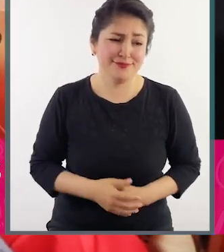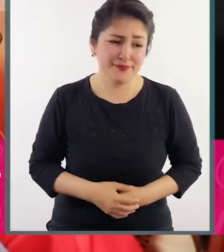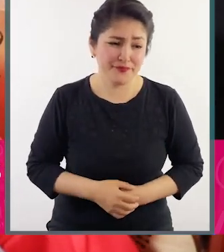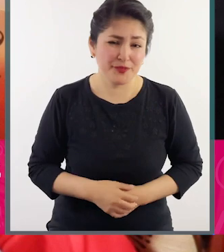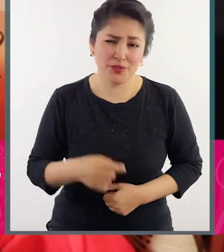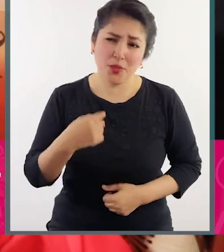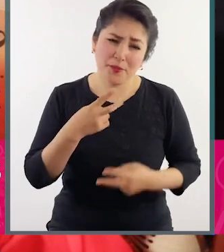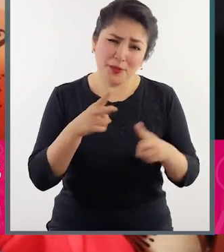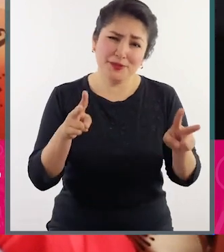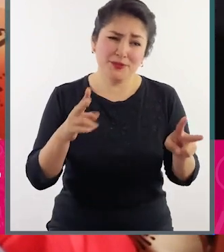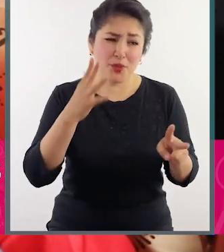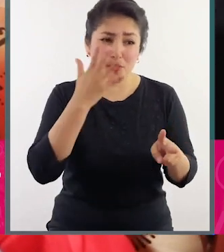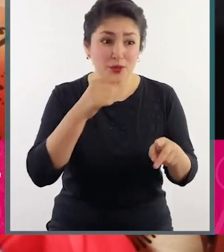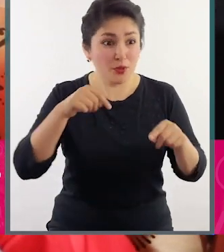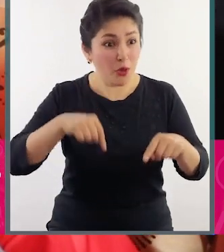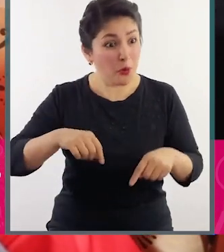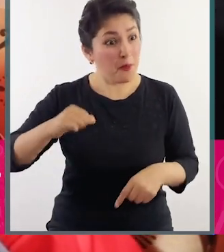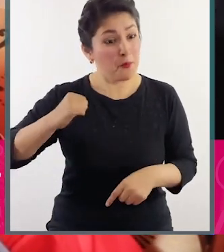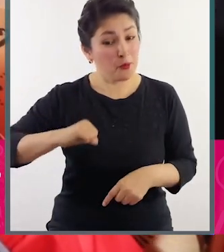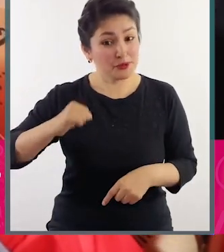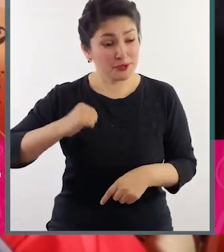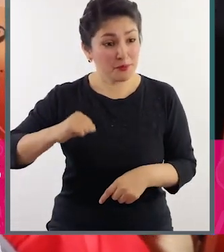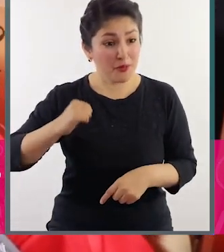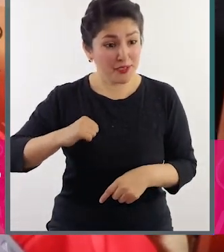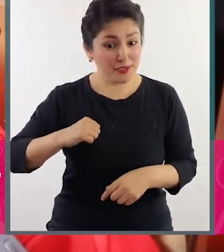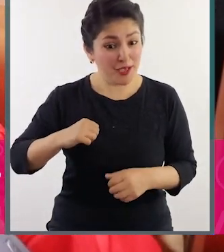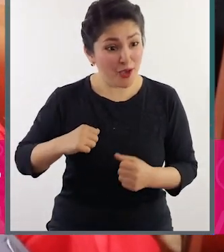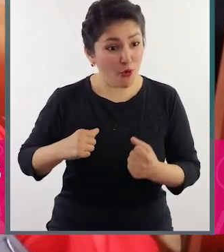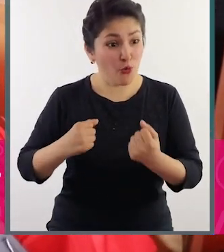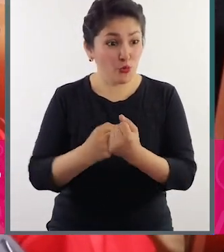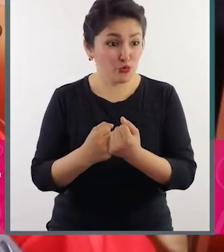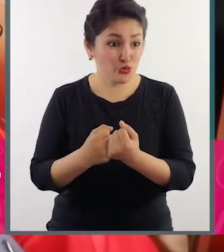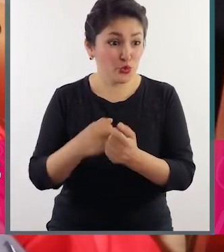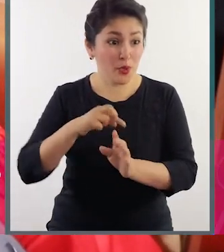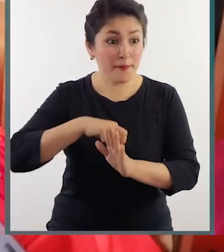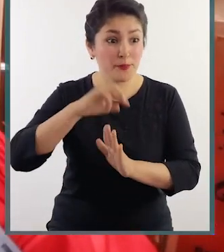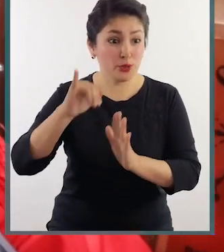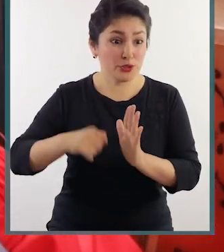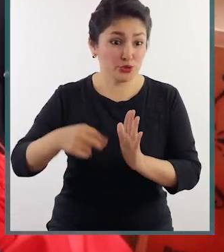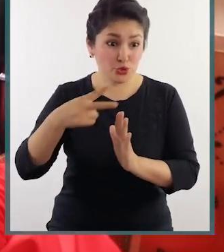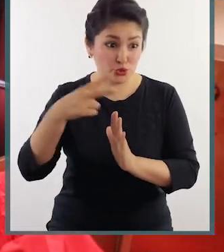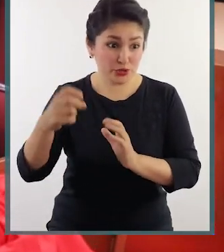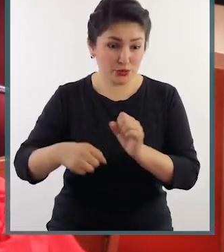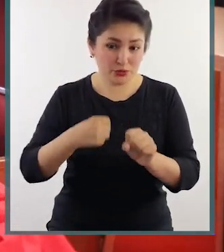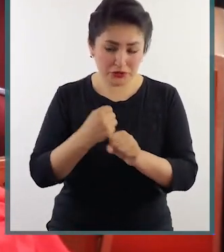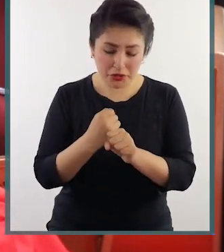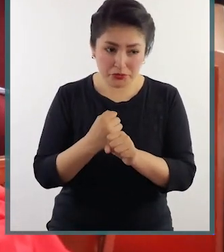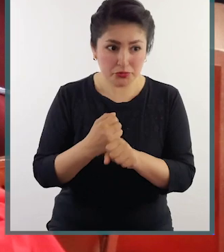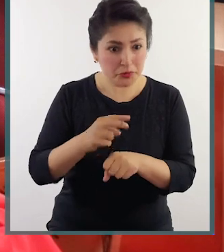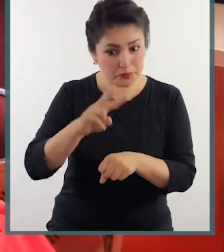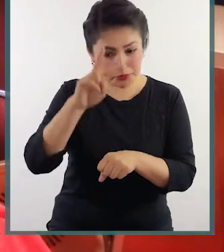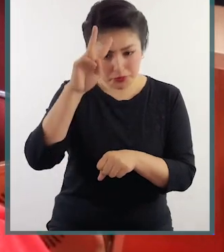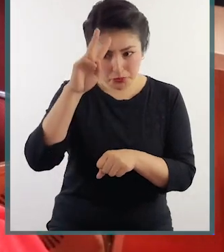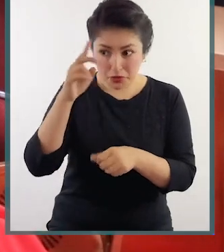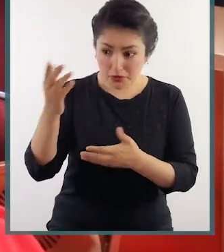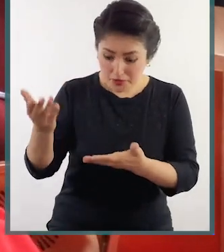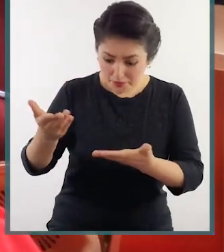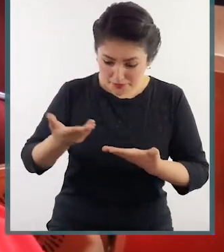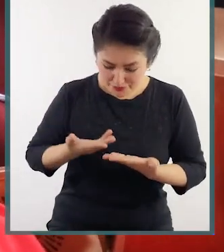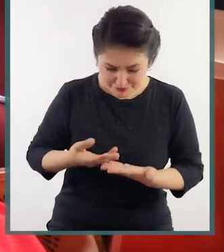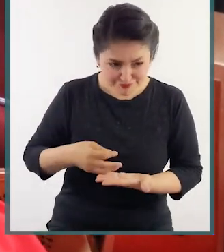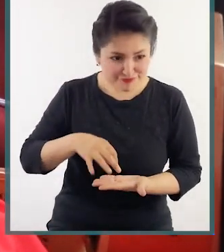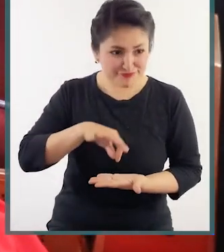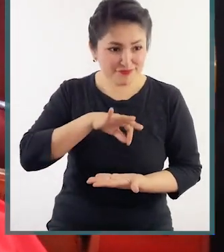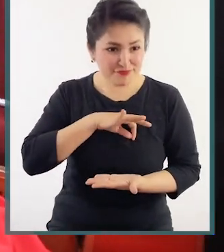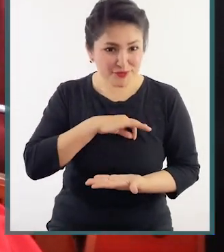parece algo bien bonito, ¿no? Que este año la municipalidad y junto con el Bicentenario de lo que es de Perú nos vengan a